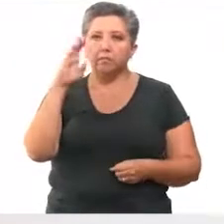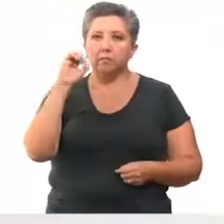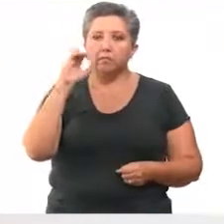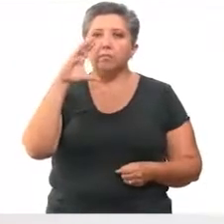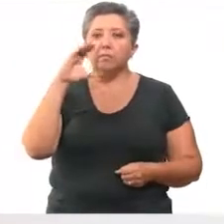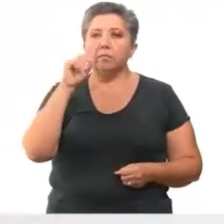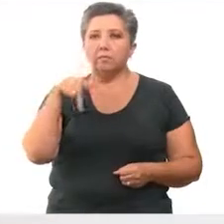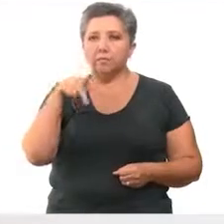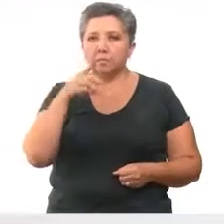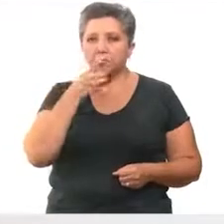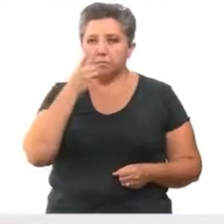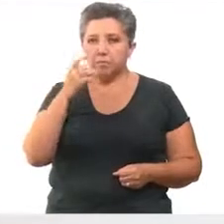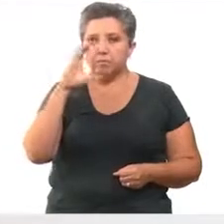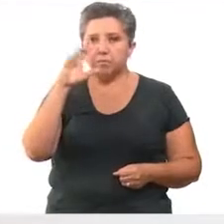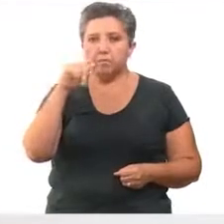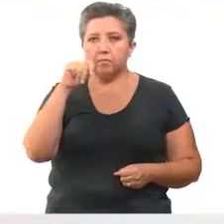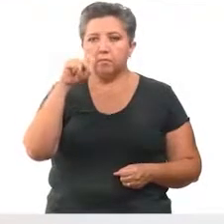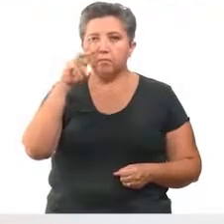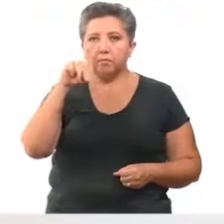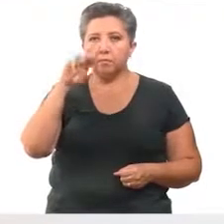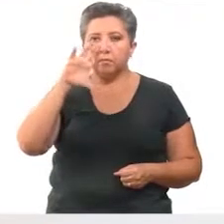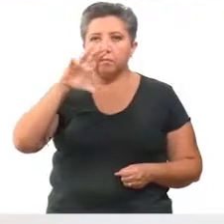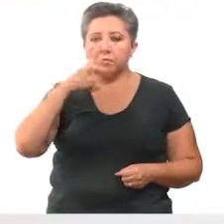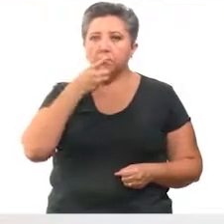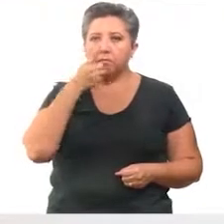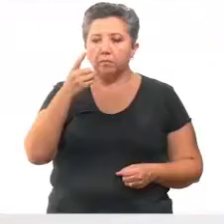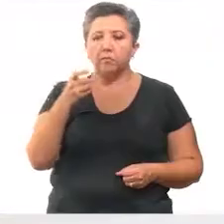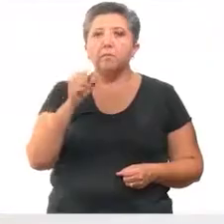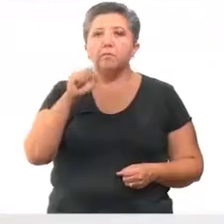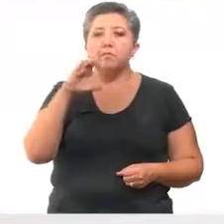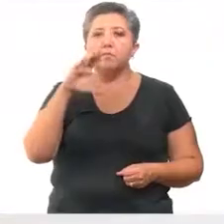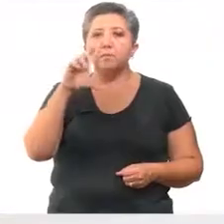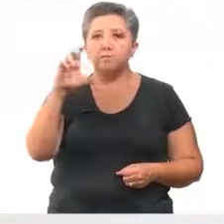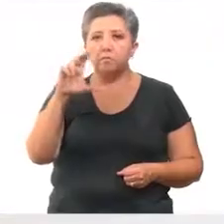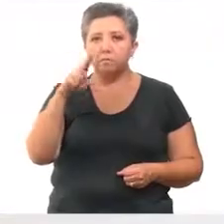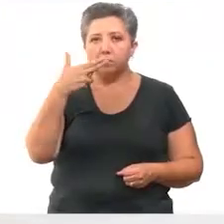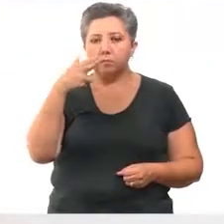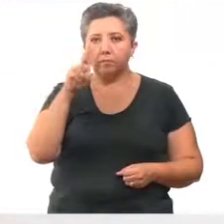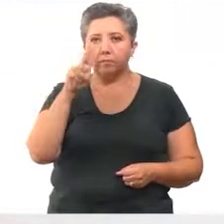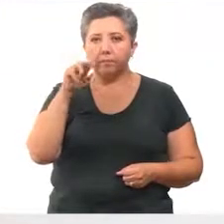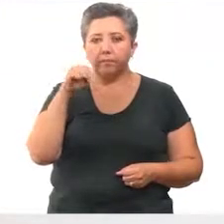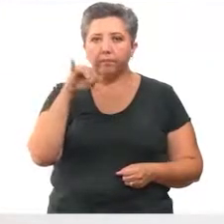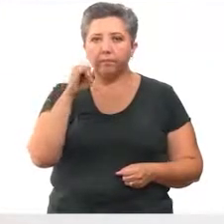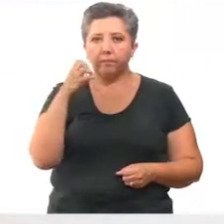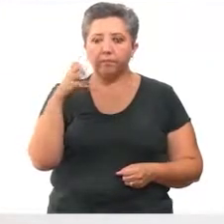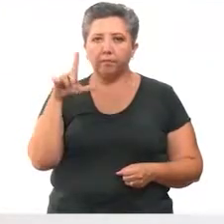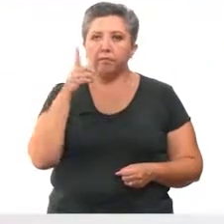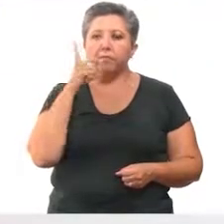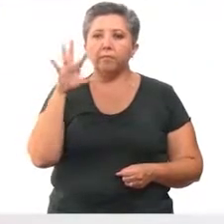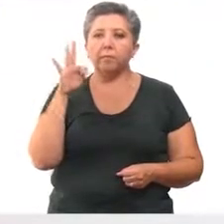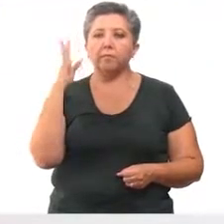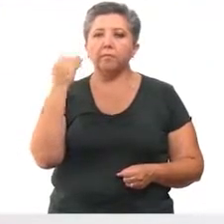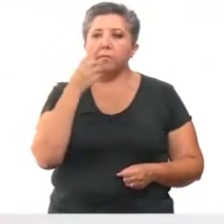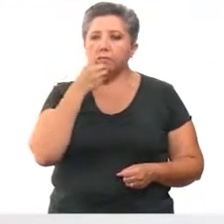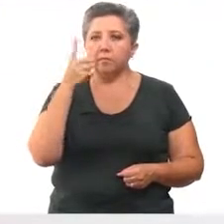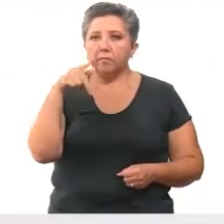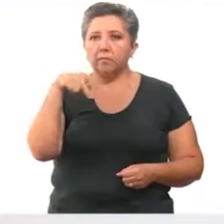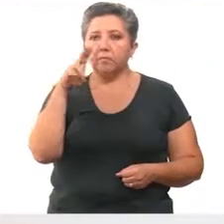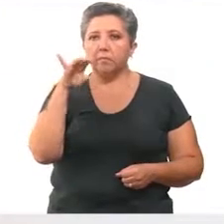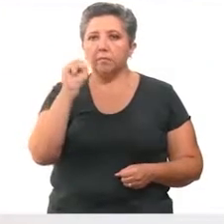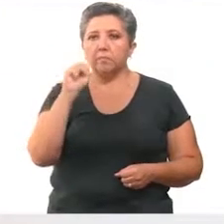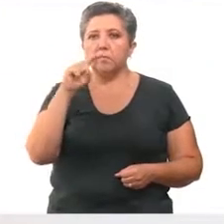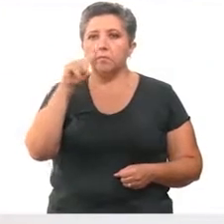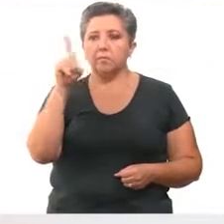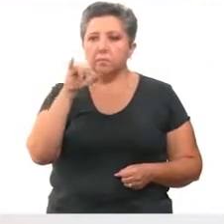Bocobá, Calotmul, Cantamayec, Cuncunul, Xixuluc Pueblo, Chumayel, Cusamá, y de 40 a 49 años en Calotmul,